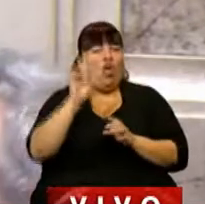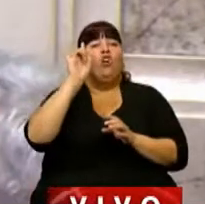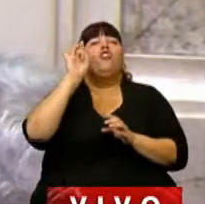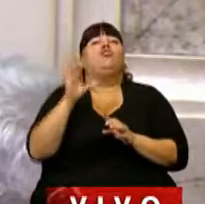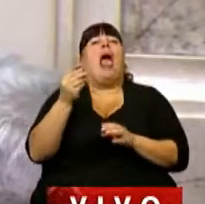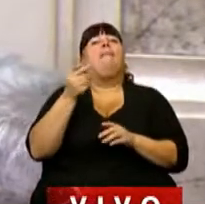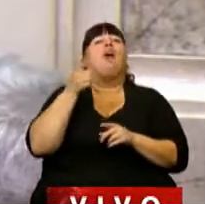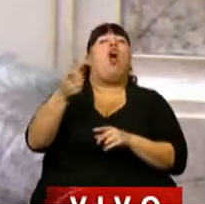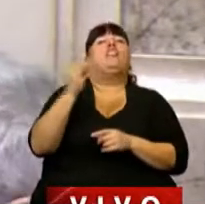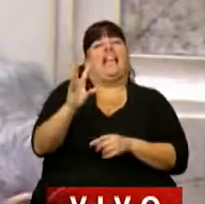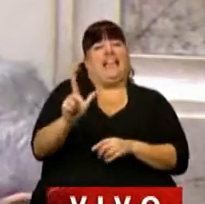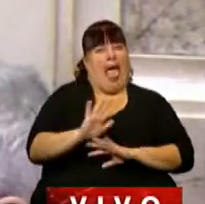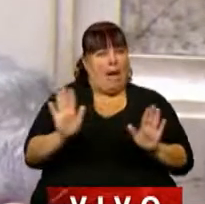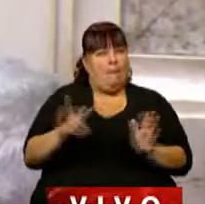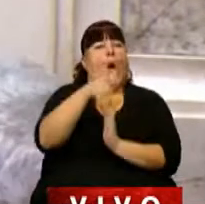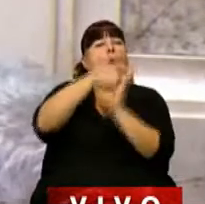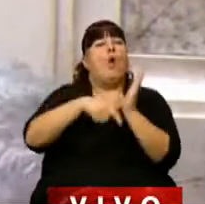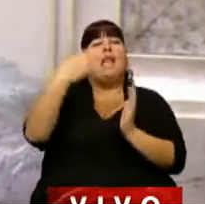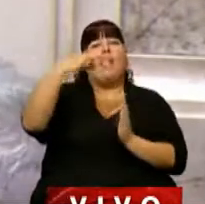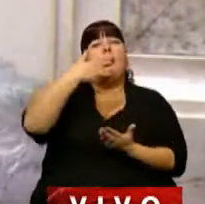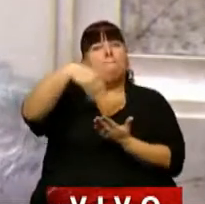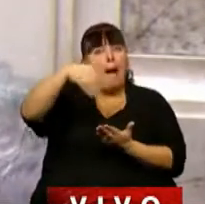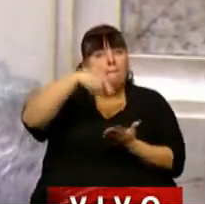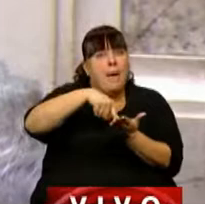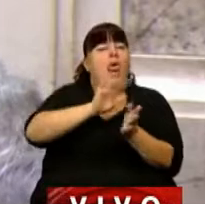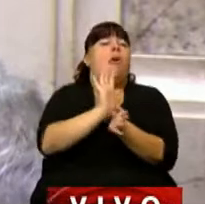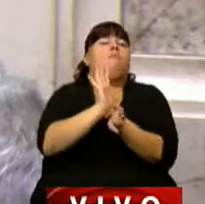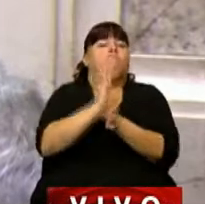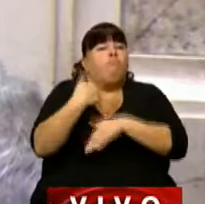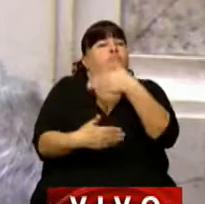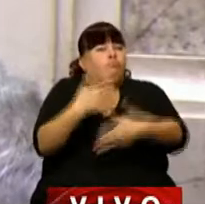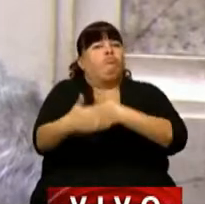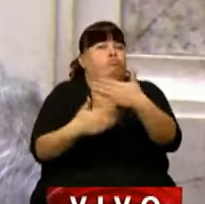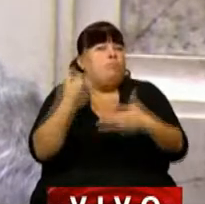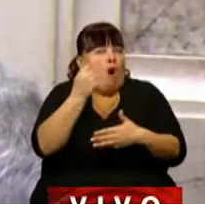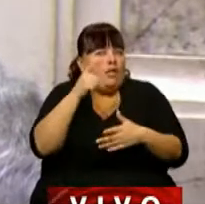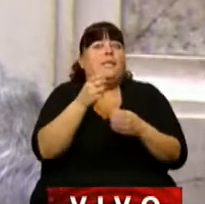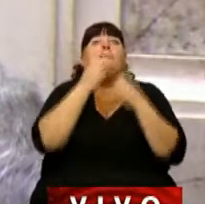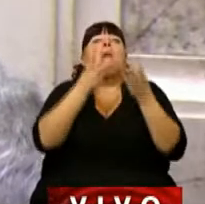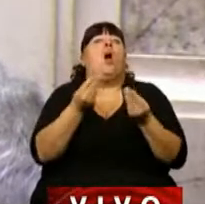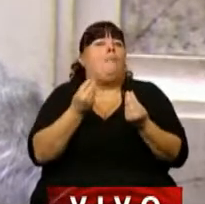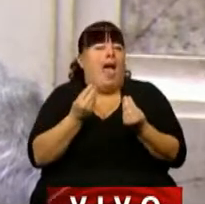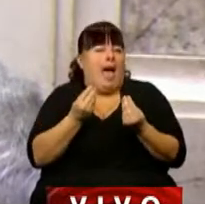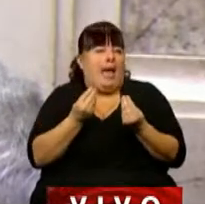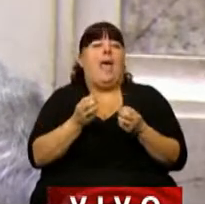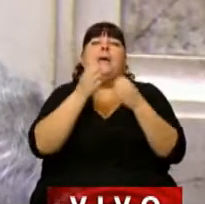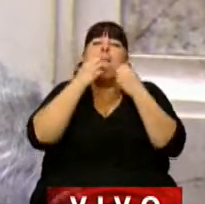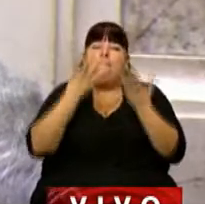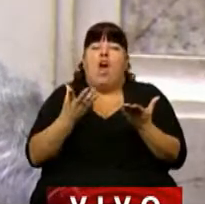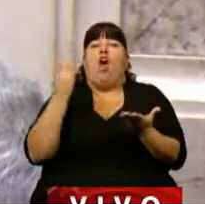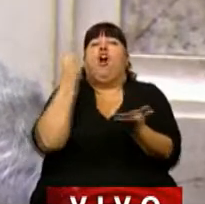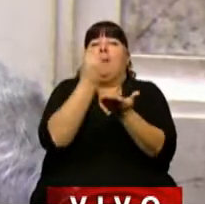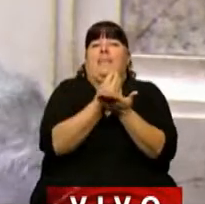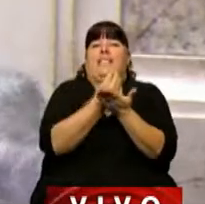los tramposos. Boleta única de papel es un avance que además favorece la mejor